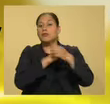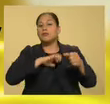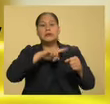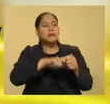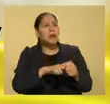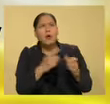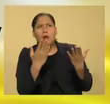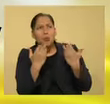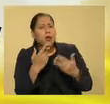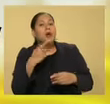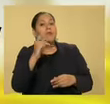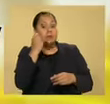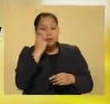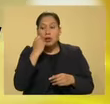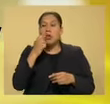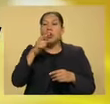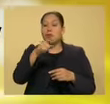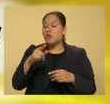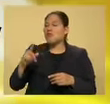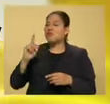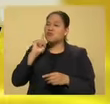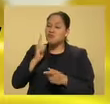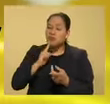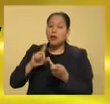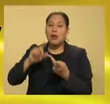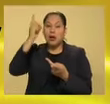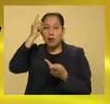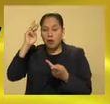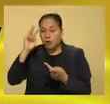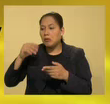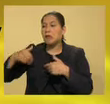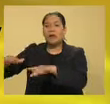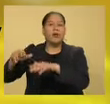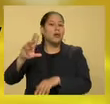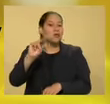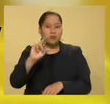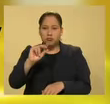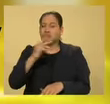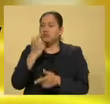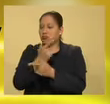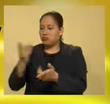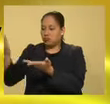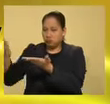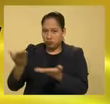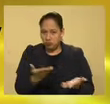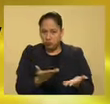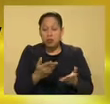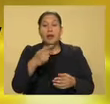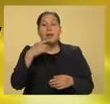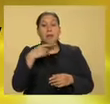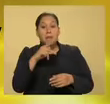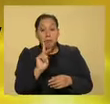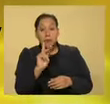algunas tienen la obligación de recibir alumnos con ciertas características, siempre y cuando no